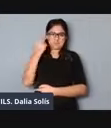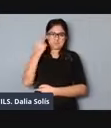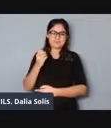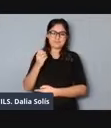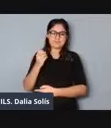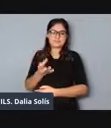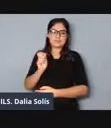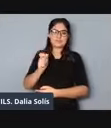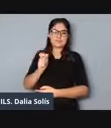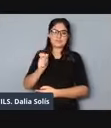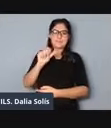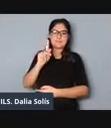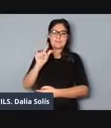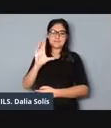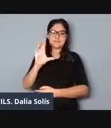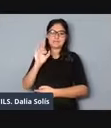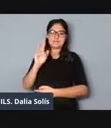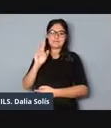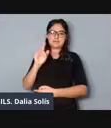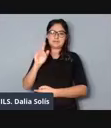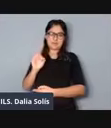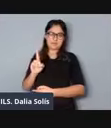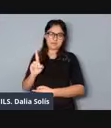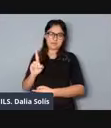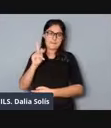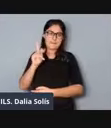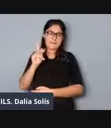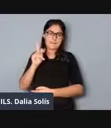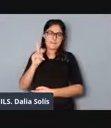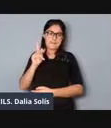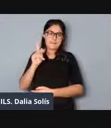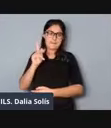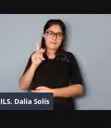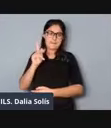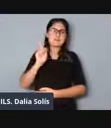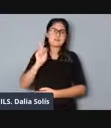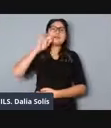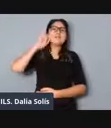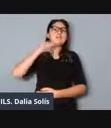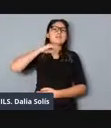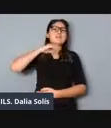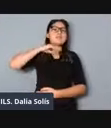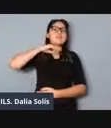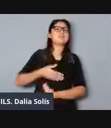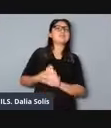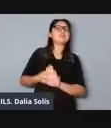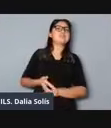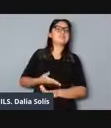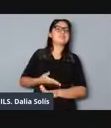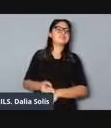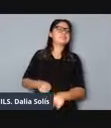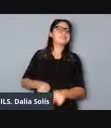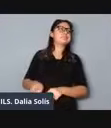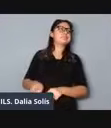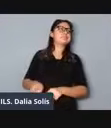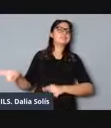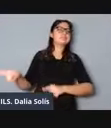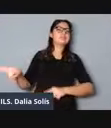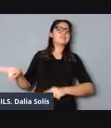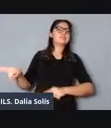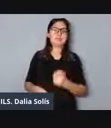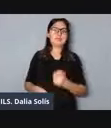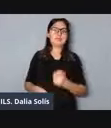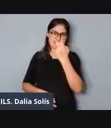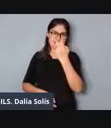acá, ¿qué quiero decir? Bueno, que cuando tenemos un indicador, un mensaje, mensajero llamado culpa y viene a